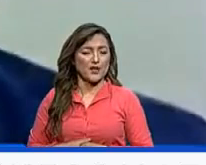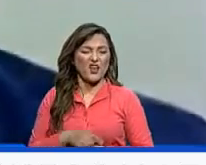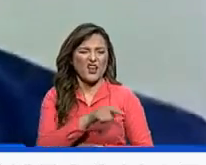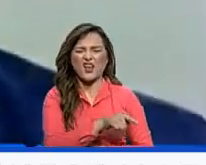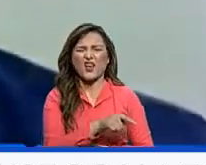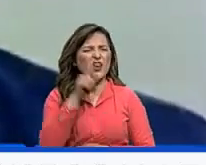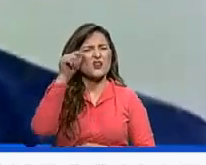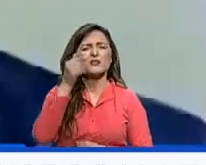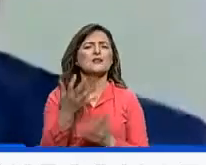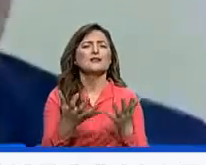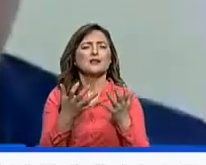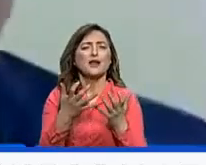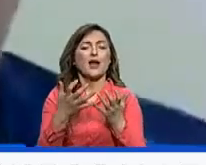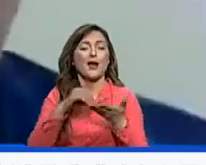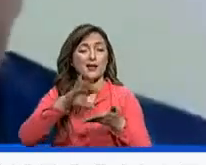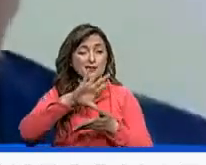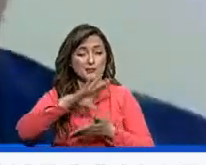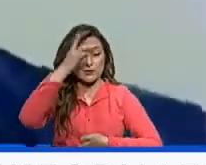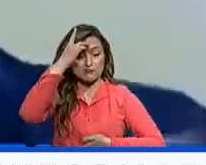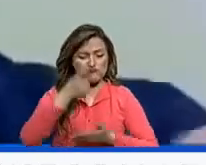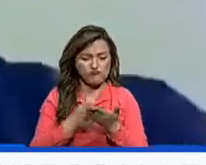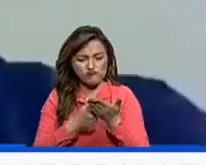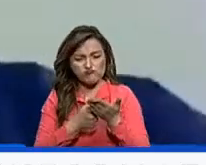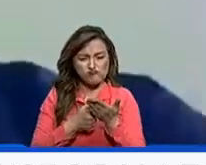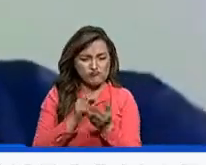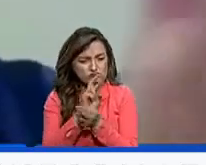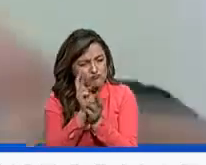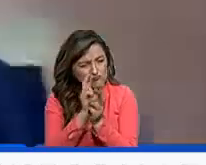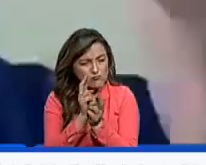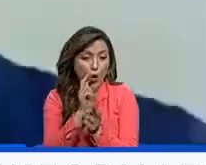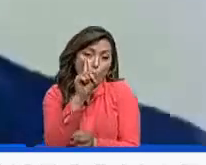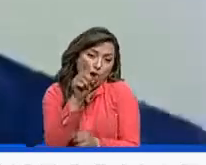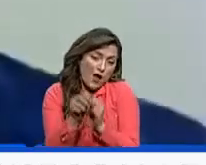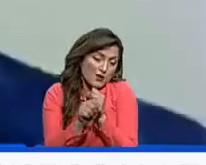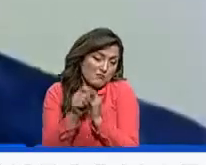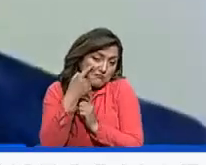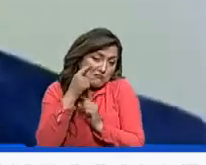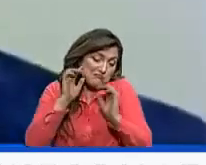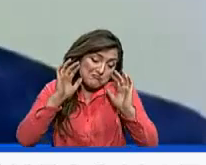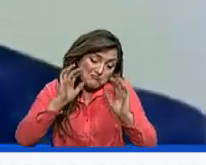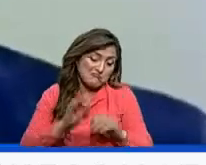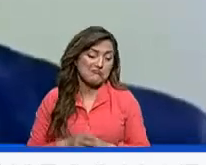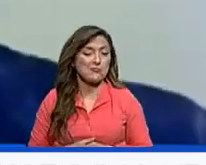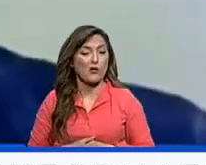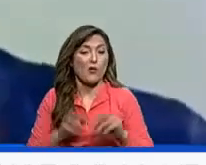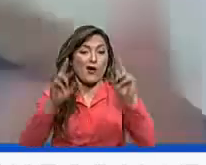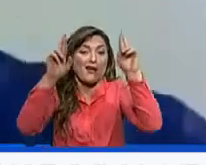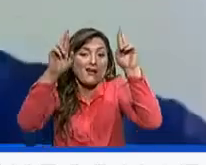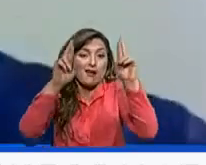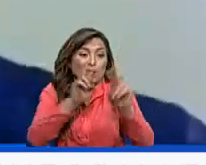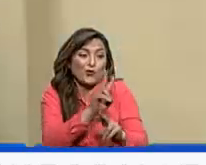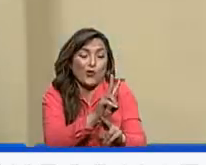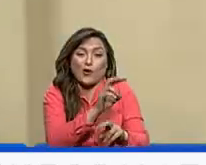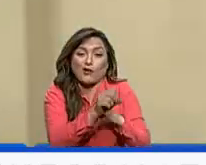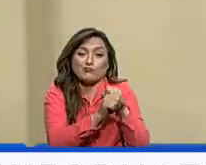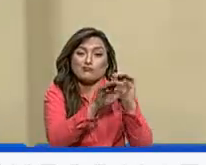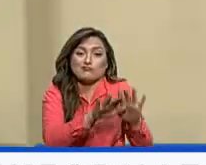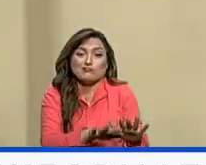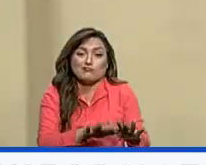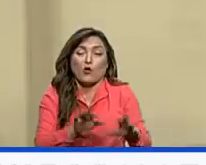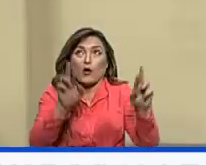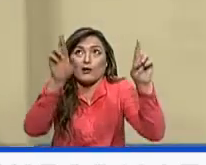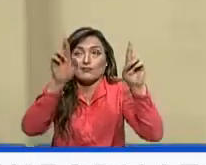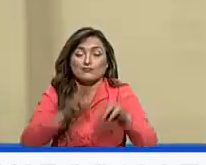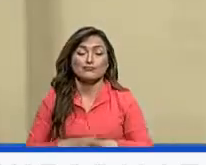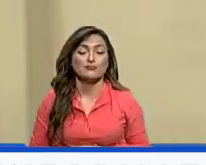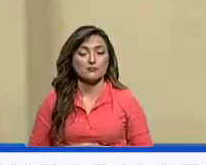afán de buscar que lo manda como 2 años y en la asamblea negocios y trabajan a uno, pero ojalá que no ocurra lo contrario. Precisamente hoy